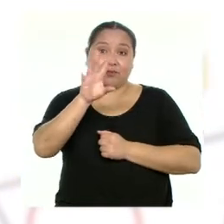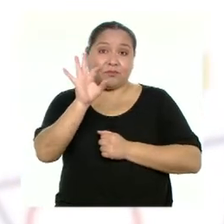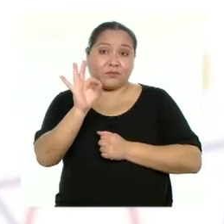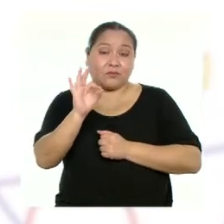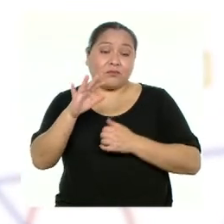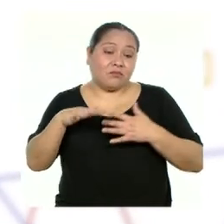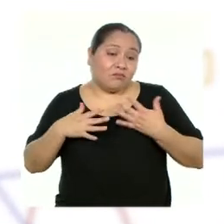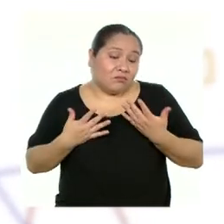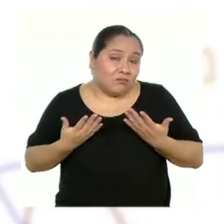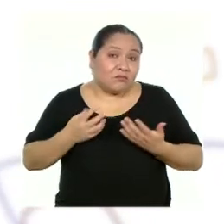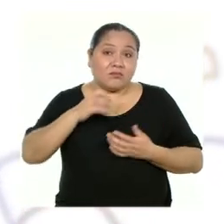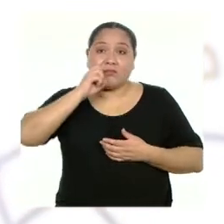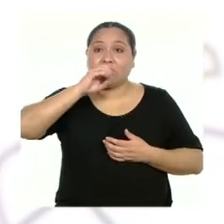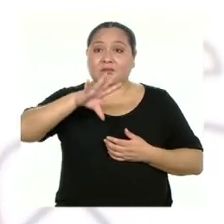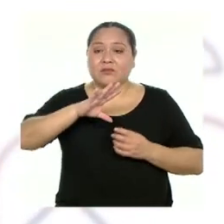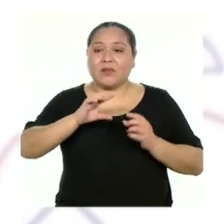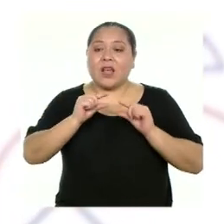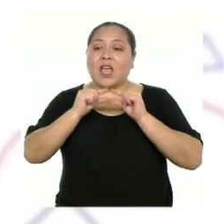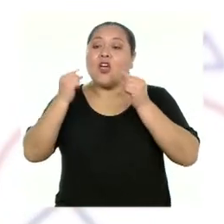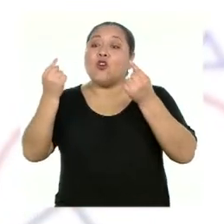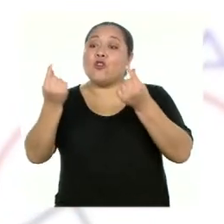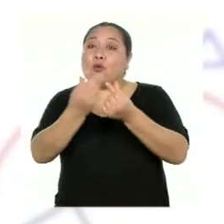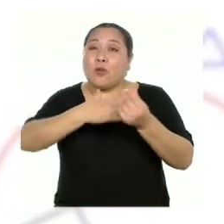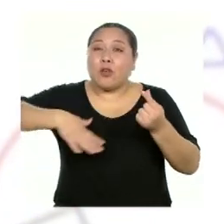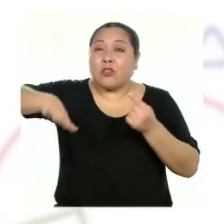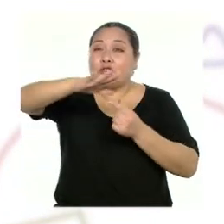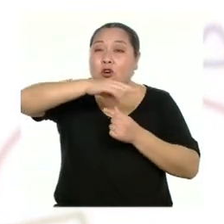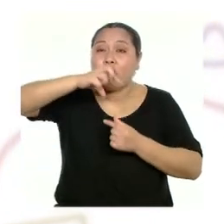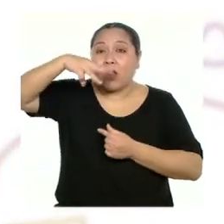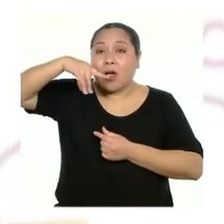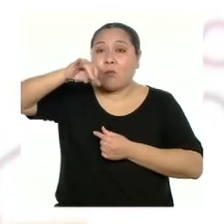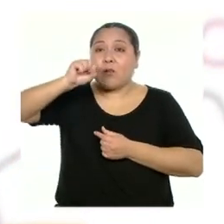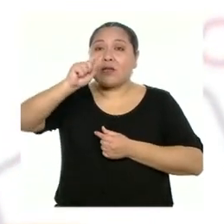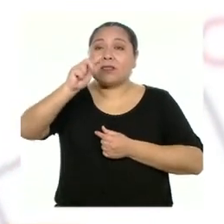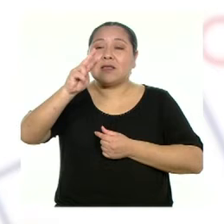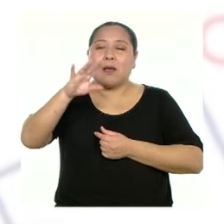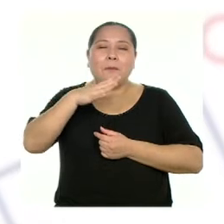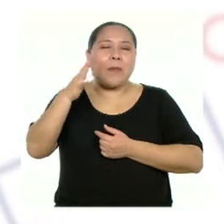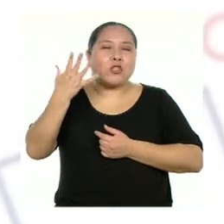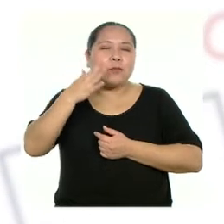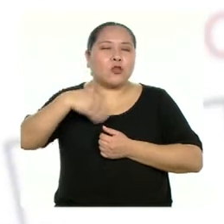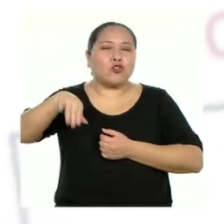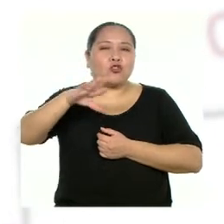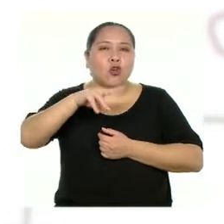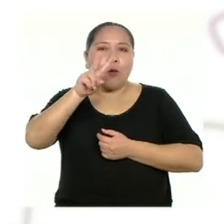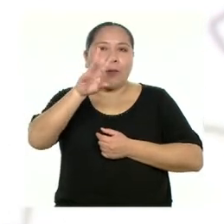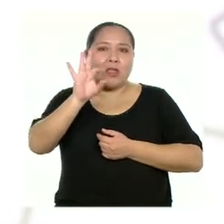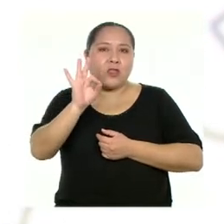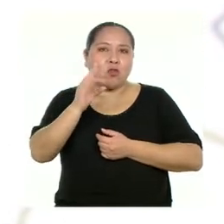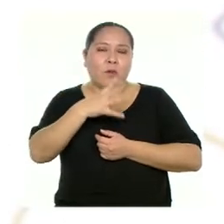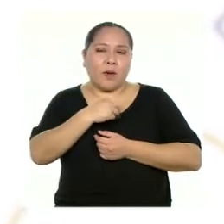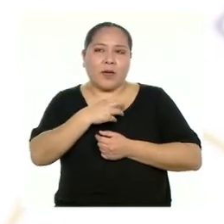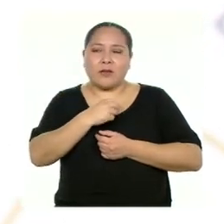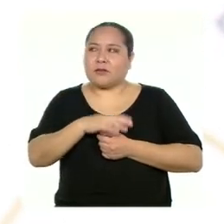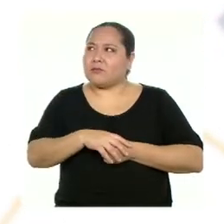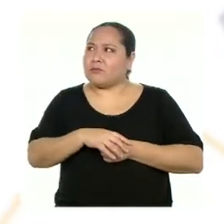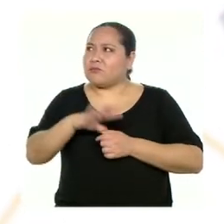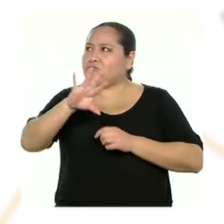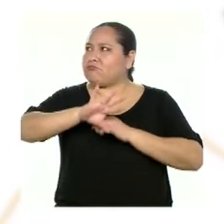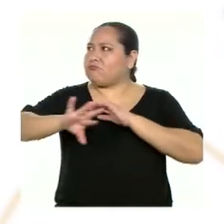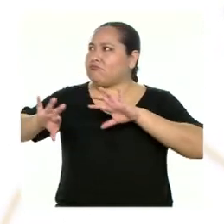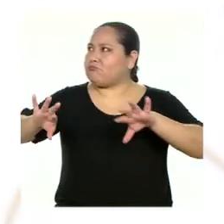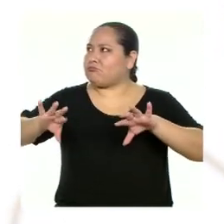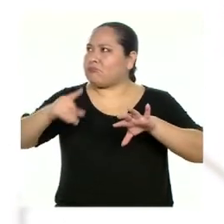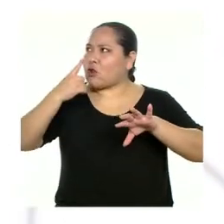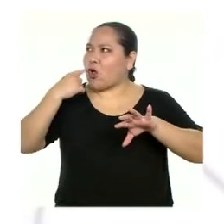puede decir que la población de encuestados de la muestra tiene 29 años. ¿Podemos hacer eso si separamos por género?